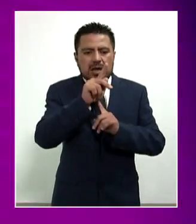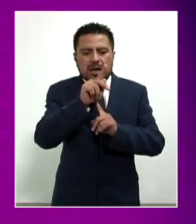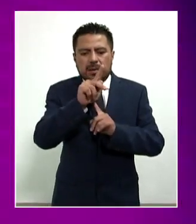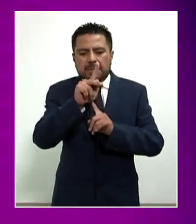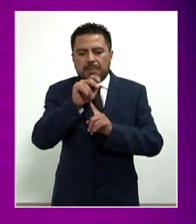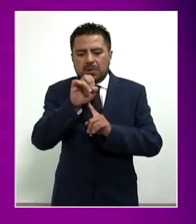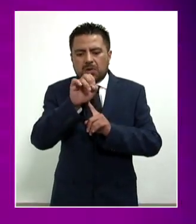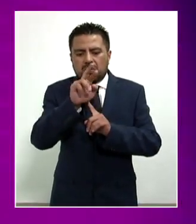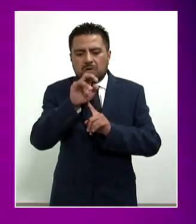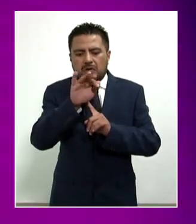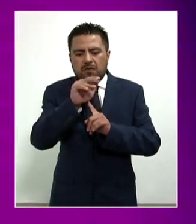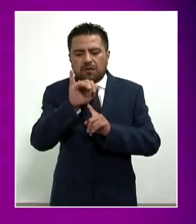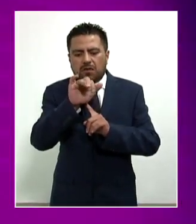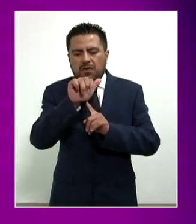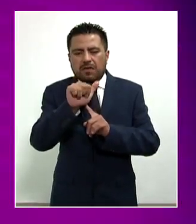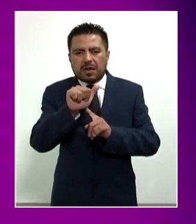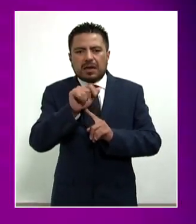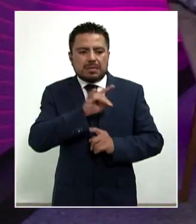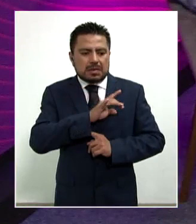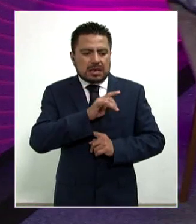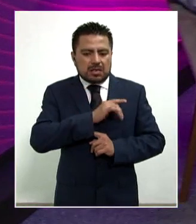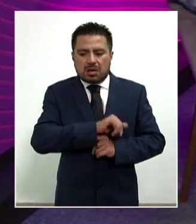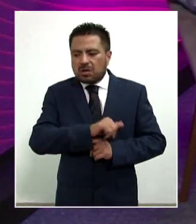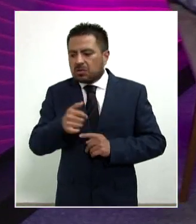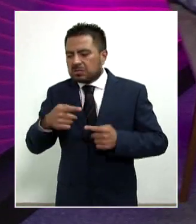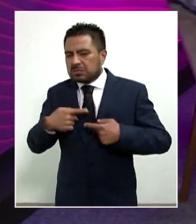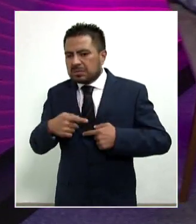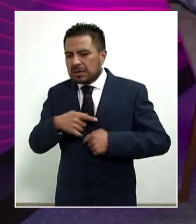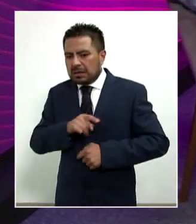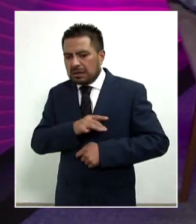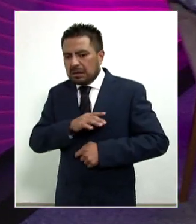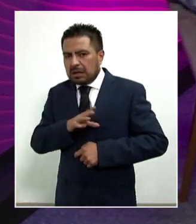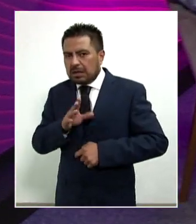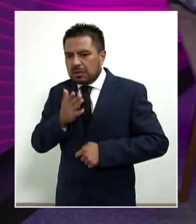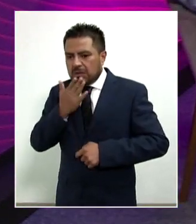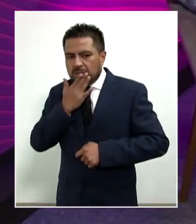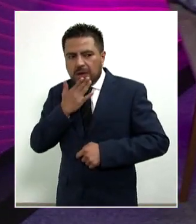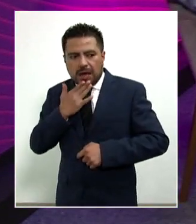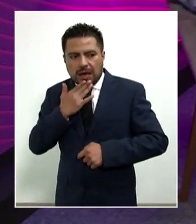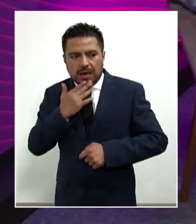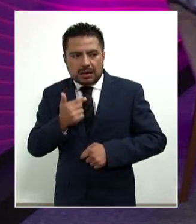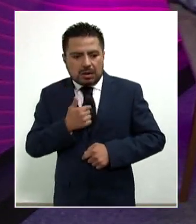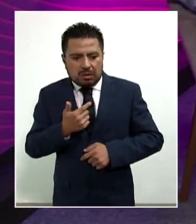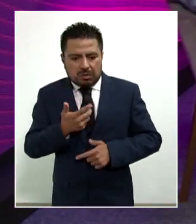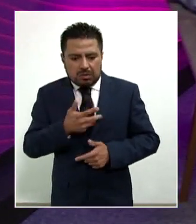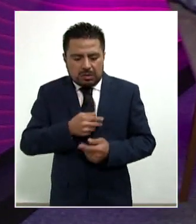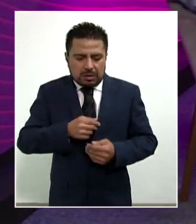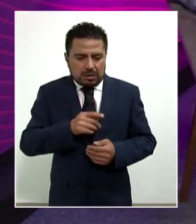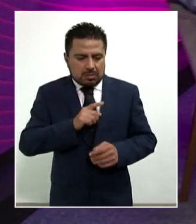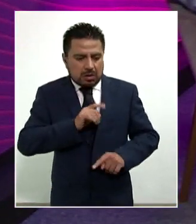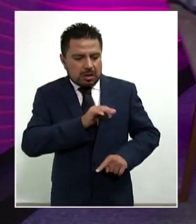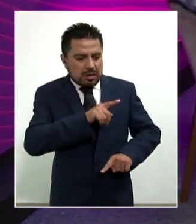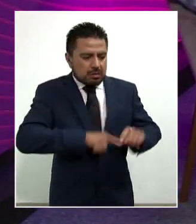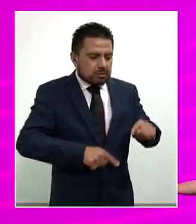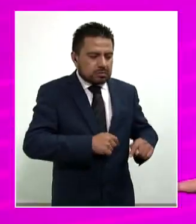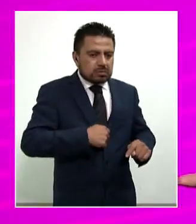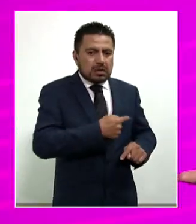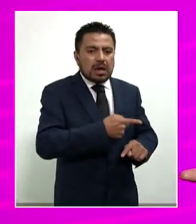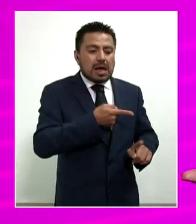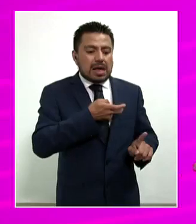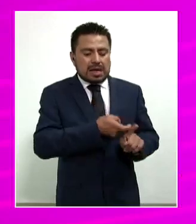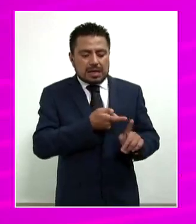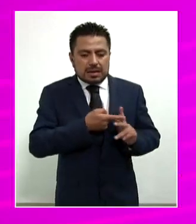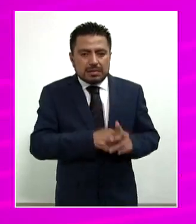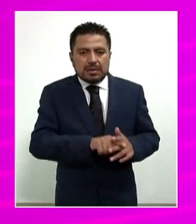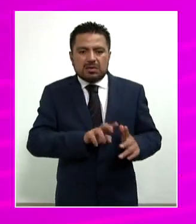¿no? El miedo al otro que no tiene recursos porque me puede quitar los míos. Y ahí empezamos con la